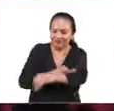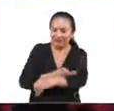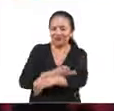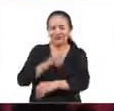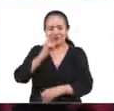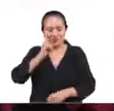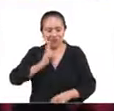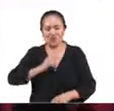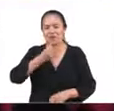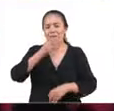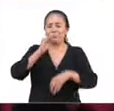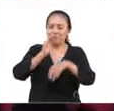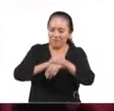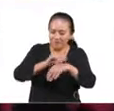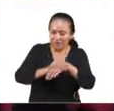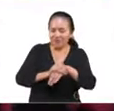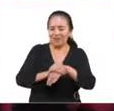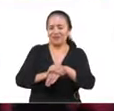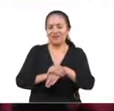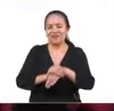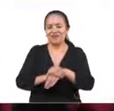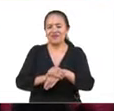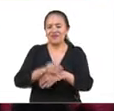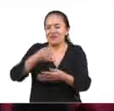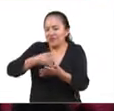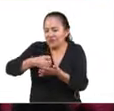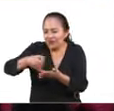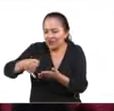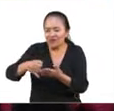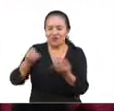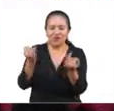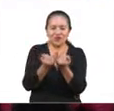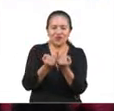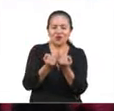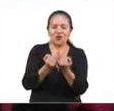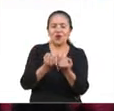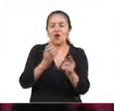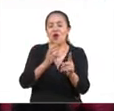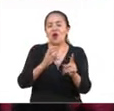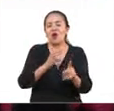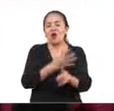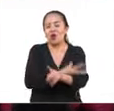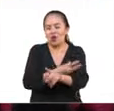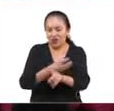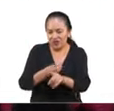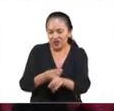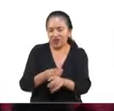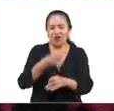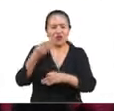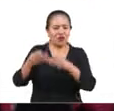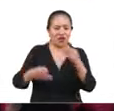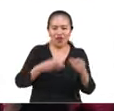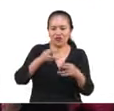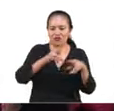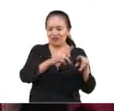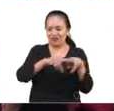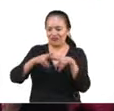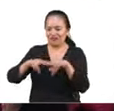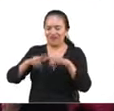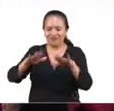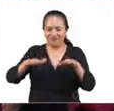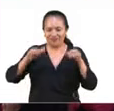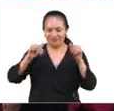compañeras, amigas, sembradoras, compañeras técnicas, coordinadoras, al presidio, muchísimas